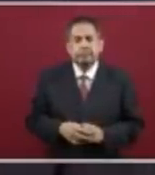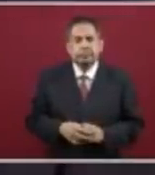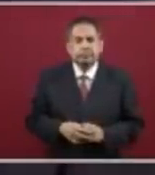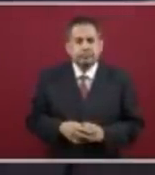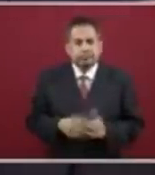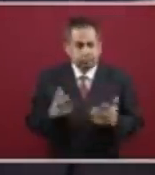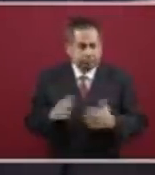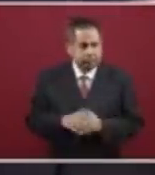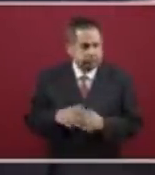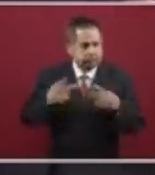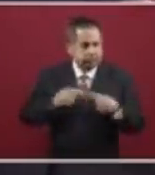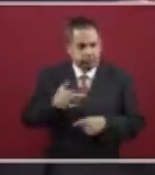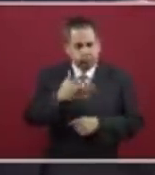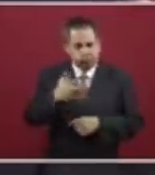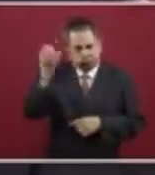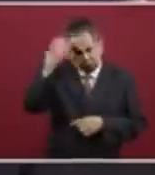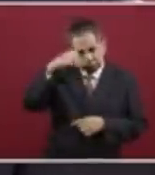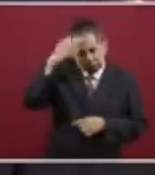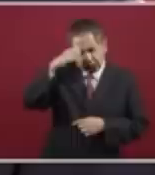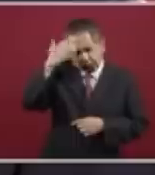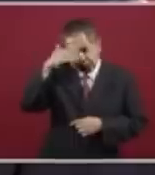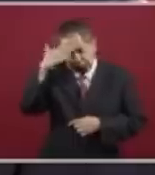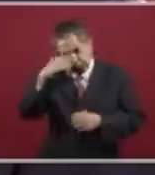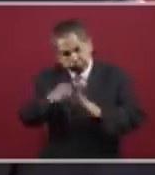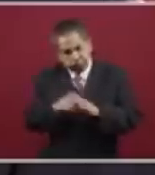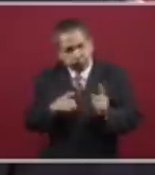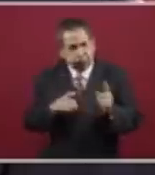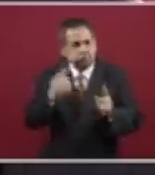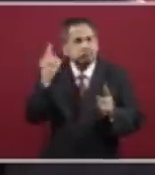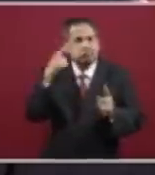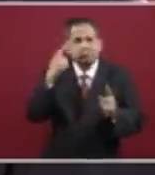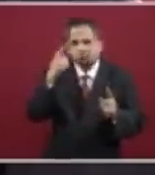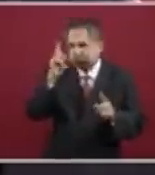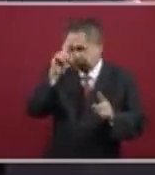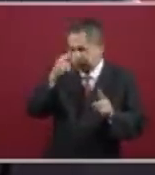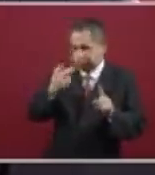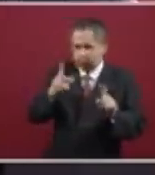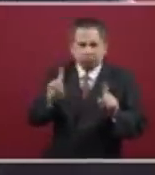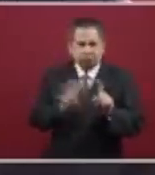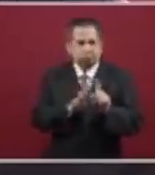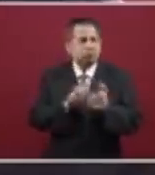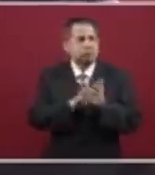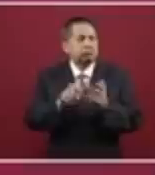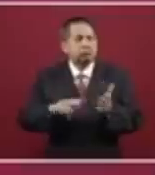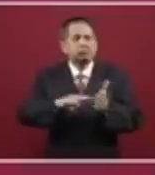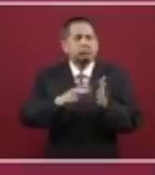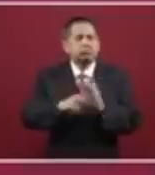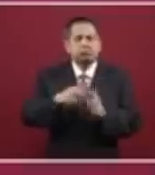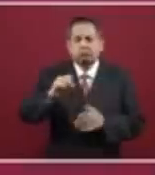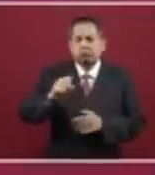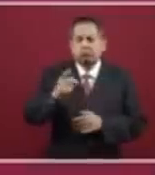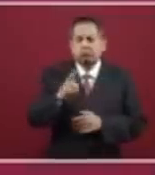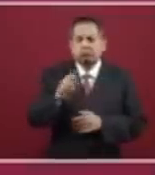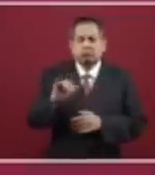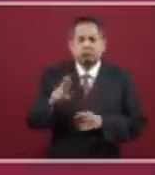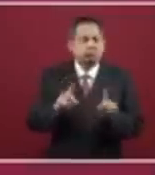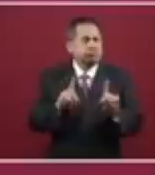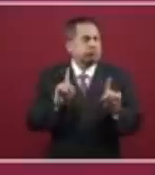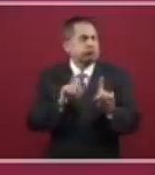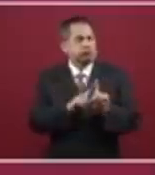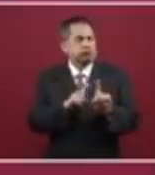es un hombre con gran experiencia, el ingeniero Jiménez Espriu, que